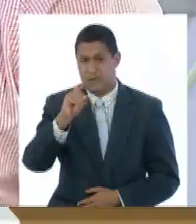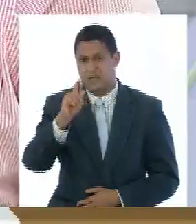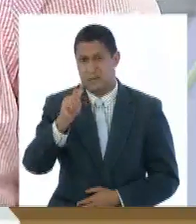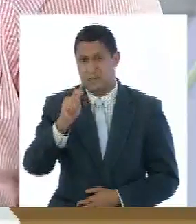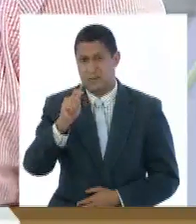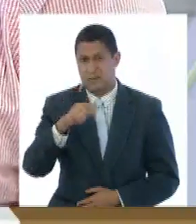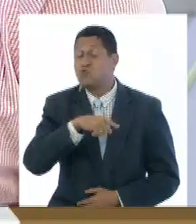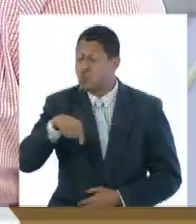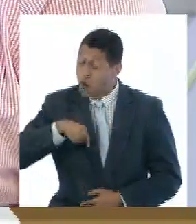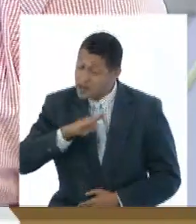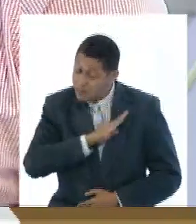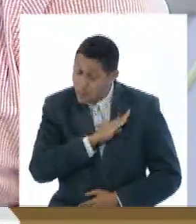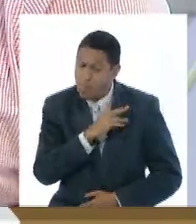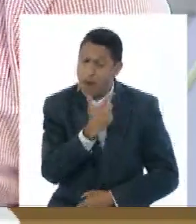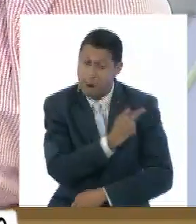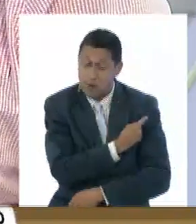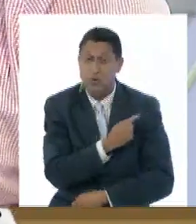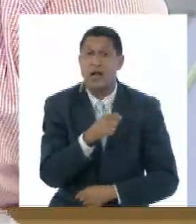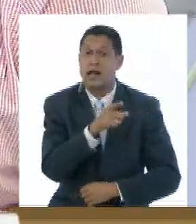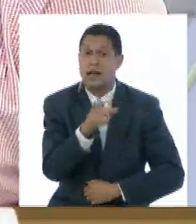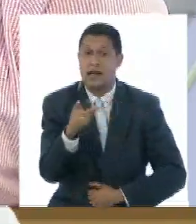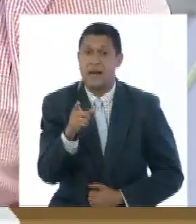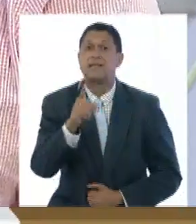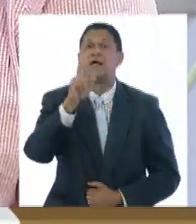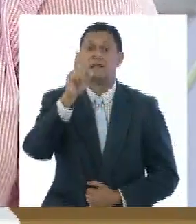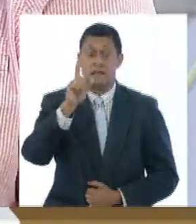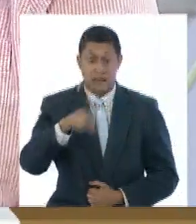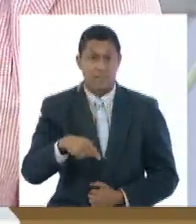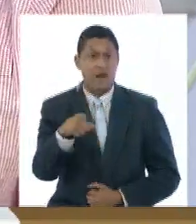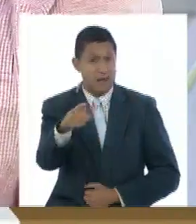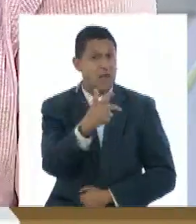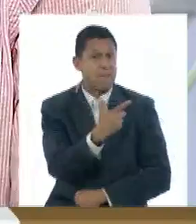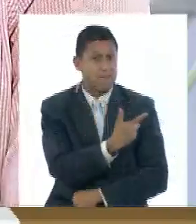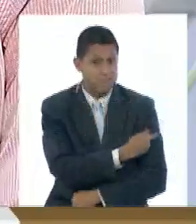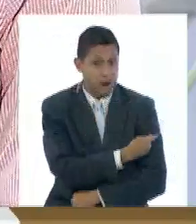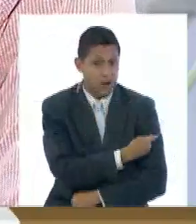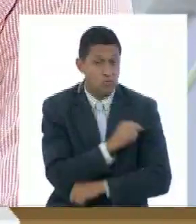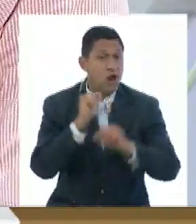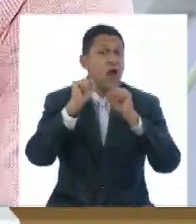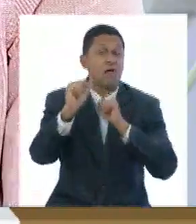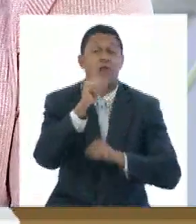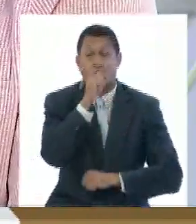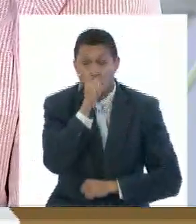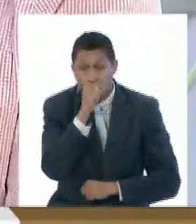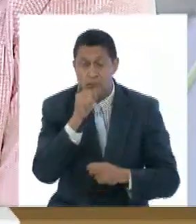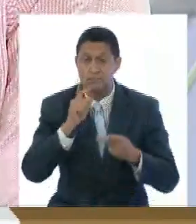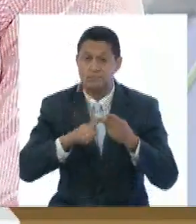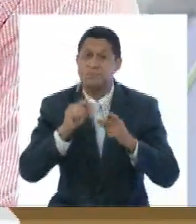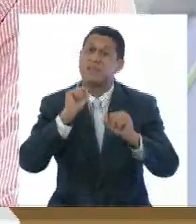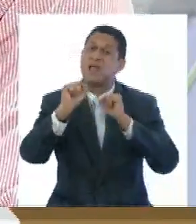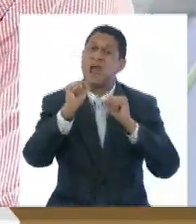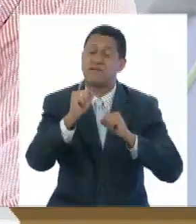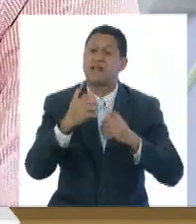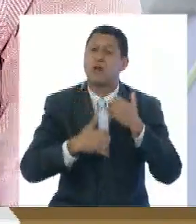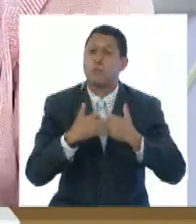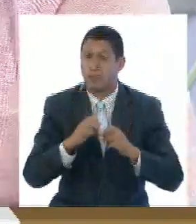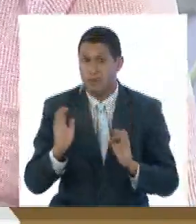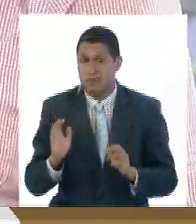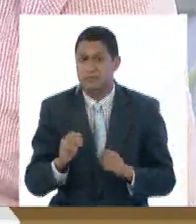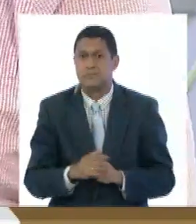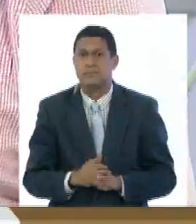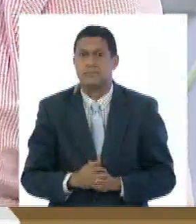queremos tanto. Pero es una vacuna que además de esto, o sea, no es que previene tuberculosis, sino que evita las complicaciones de la